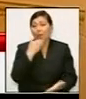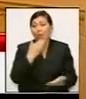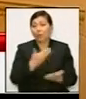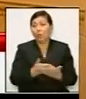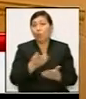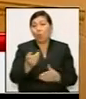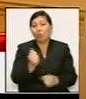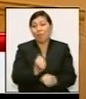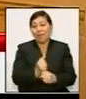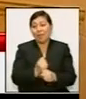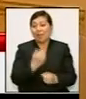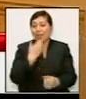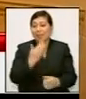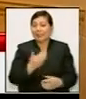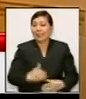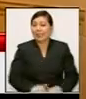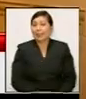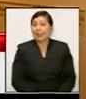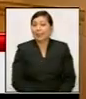tu gestión. Gracias.